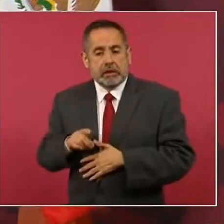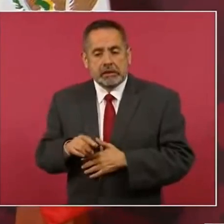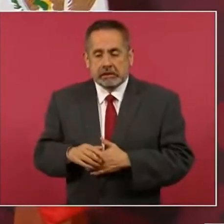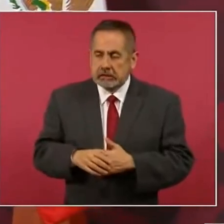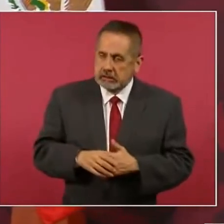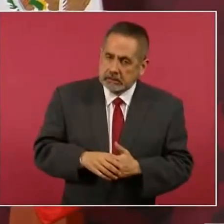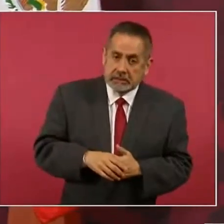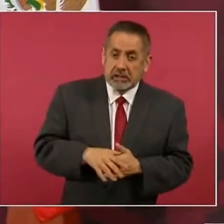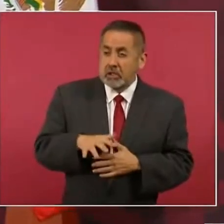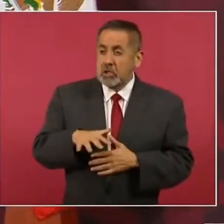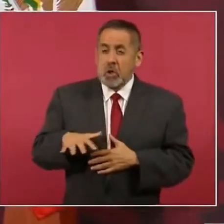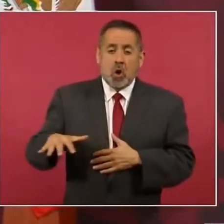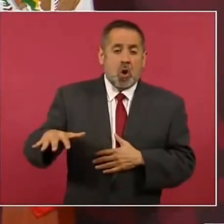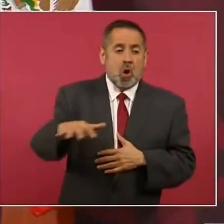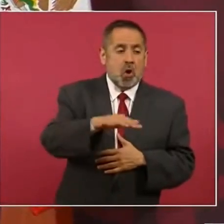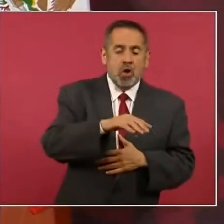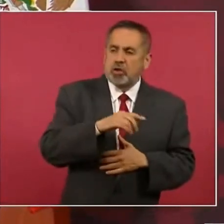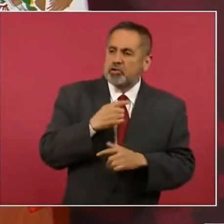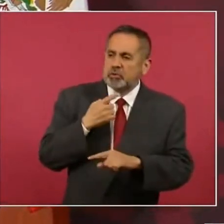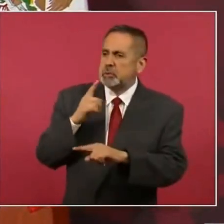ejidos completos.